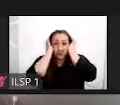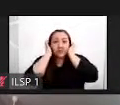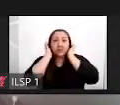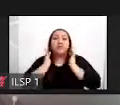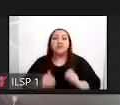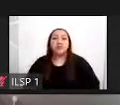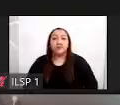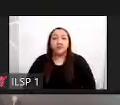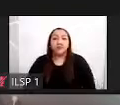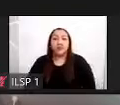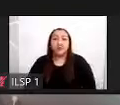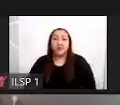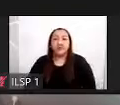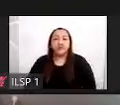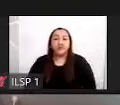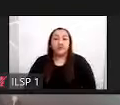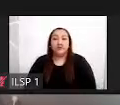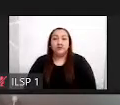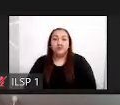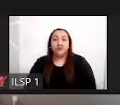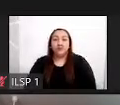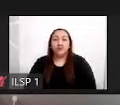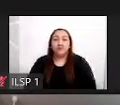Recording in progress.